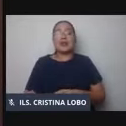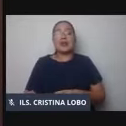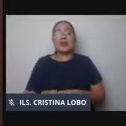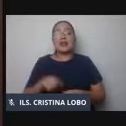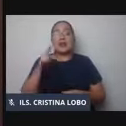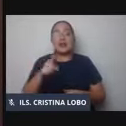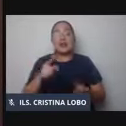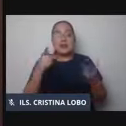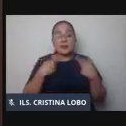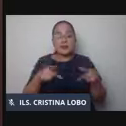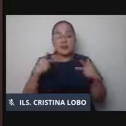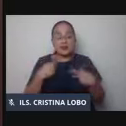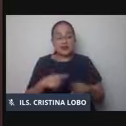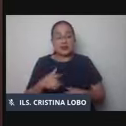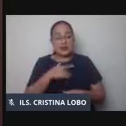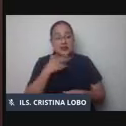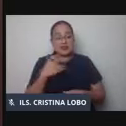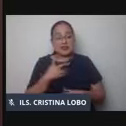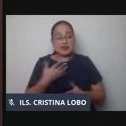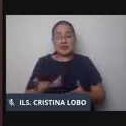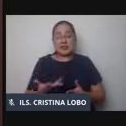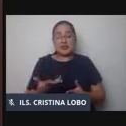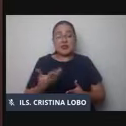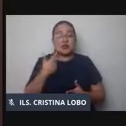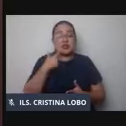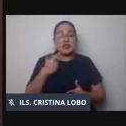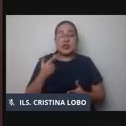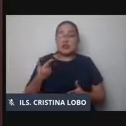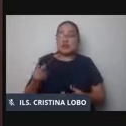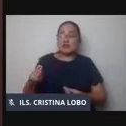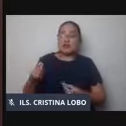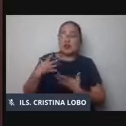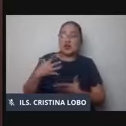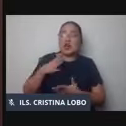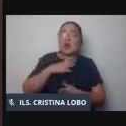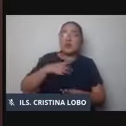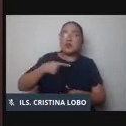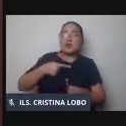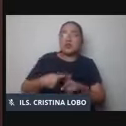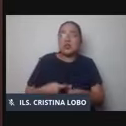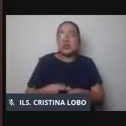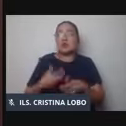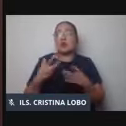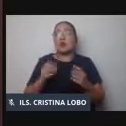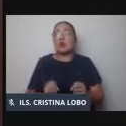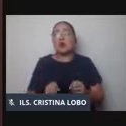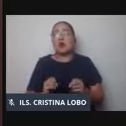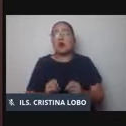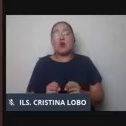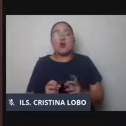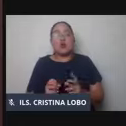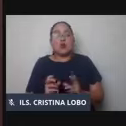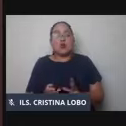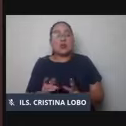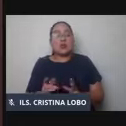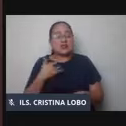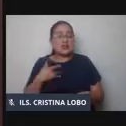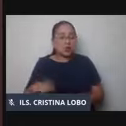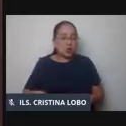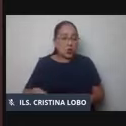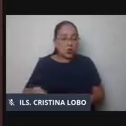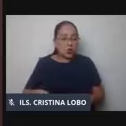está inmune a los halagos, una personalidad que se siente victimizada, que se siente culpabilizada